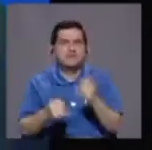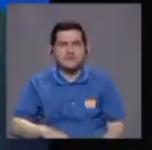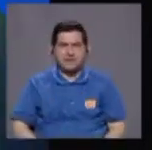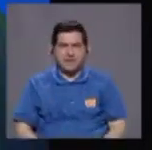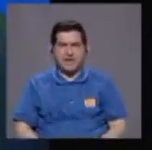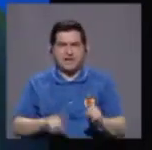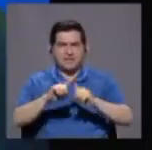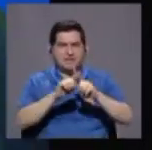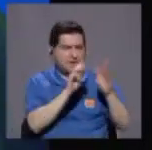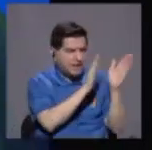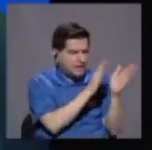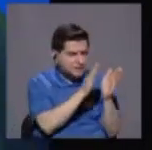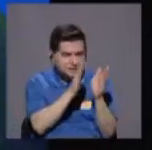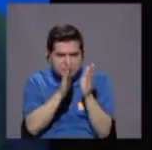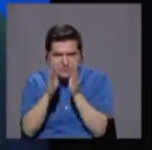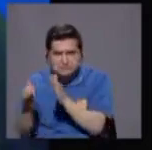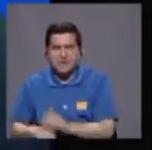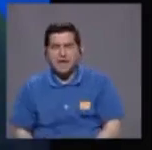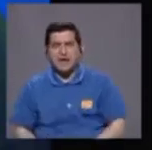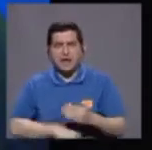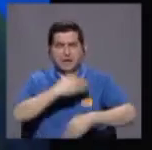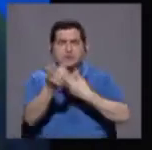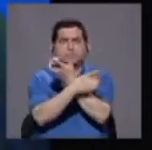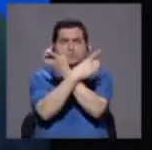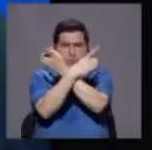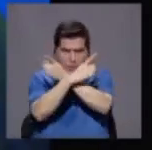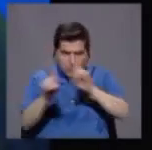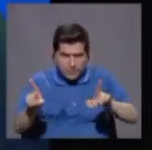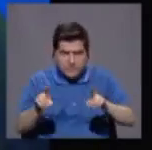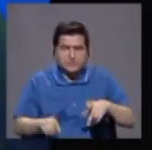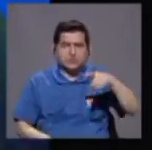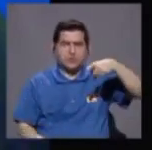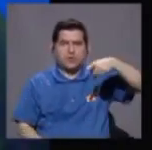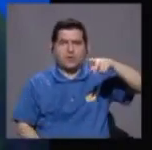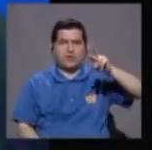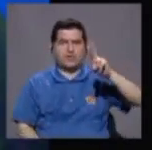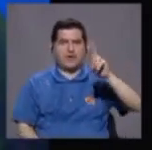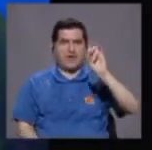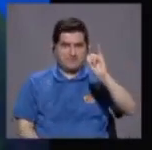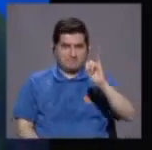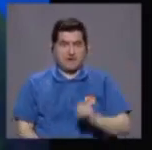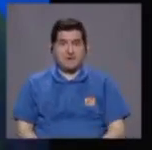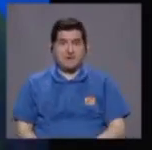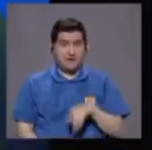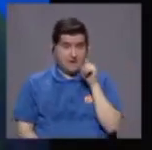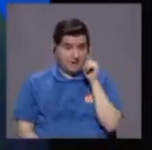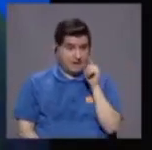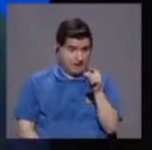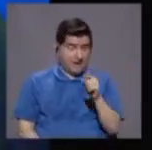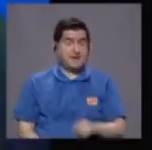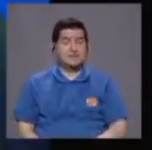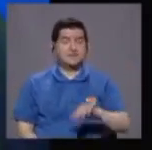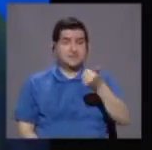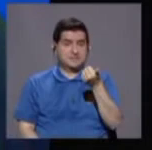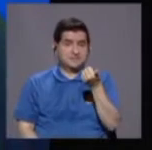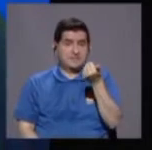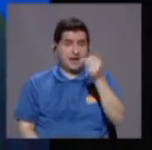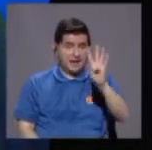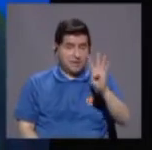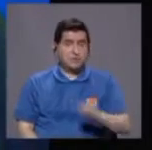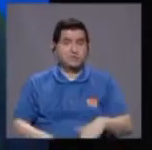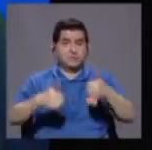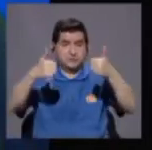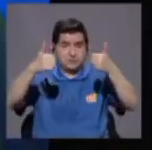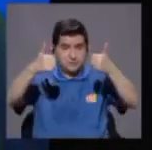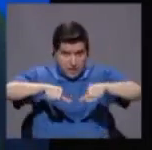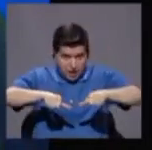y lineamientos y planes para democratizar realmente al PRI, ¿no? esa 14ª convención